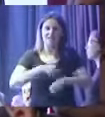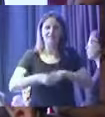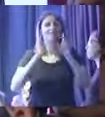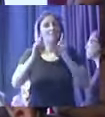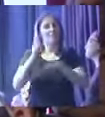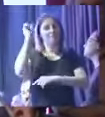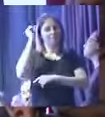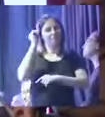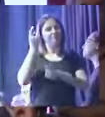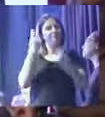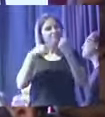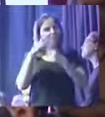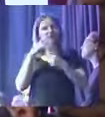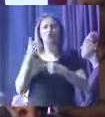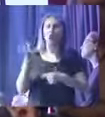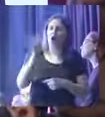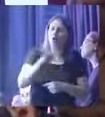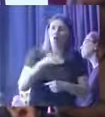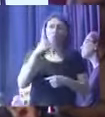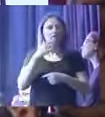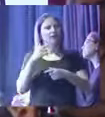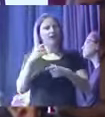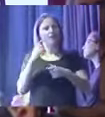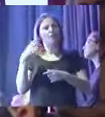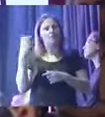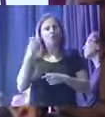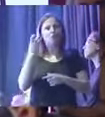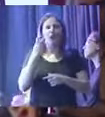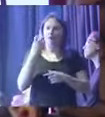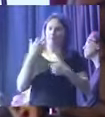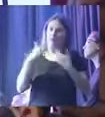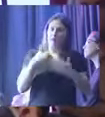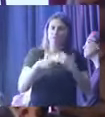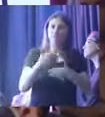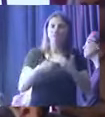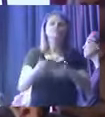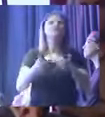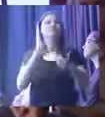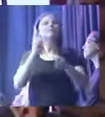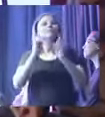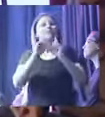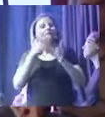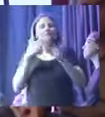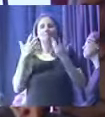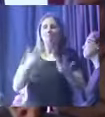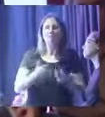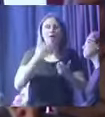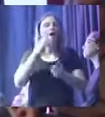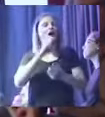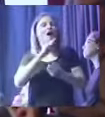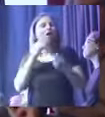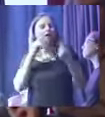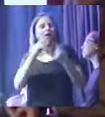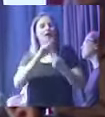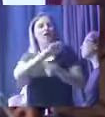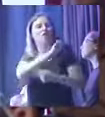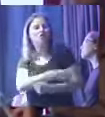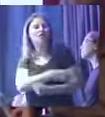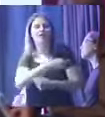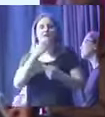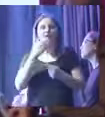colectivo que pelean día a día en su espacio, entre la tendencia a construir fortalezas, a